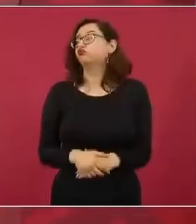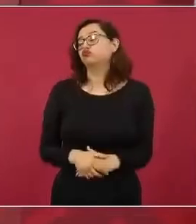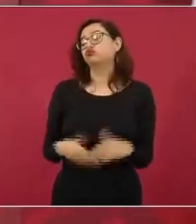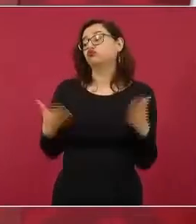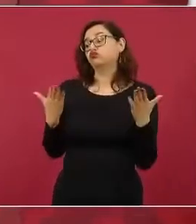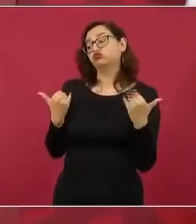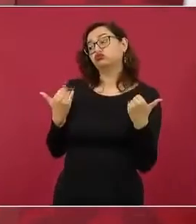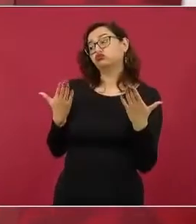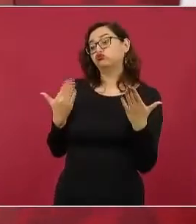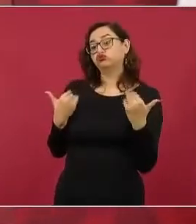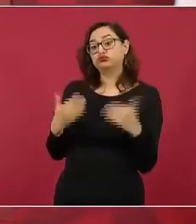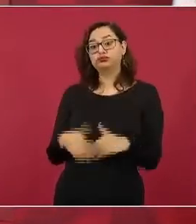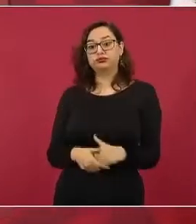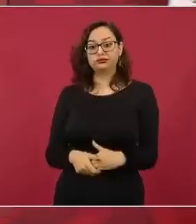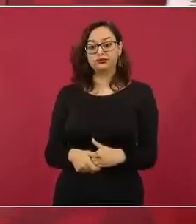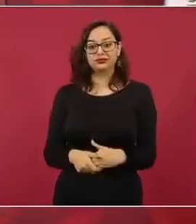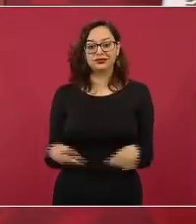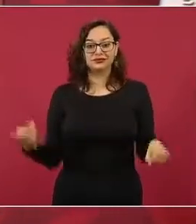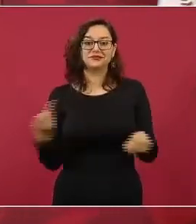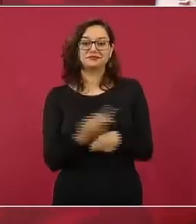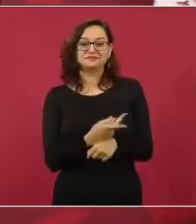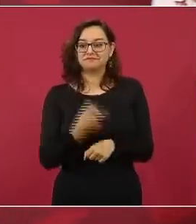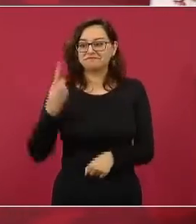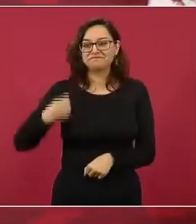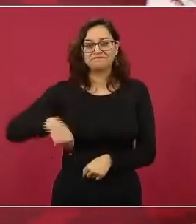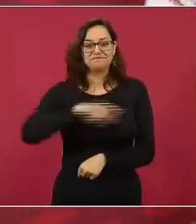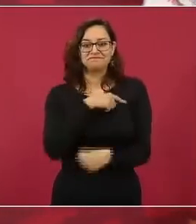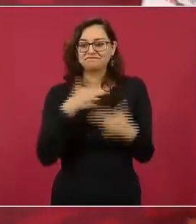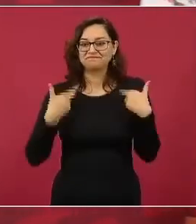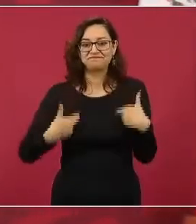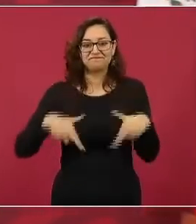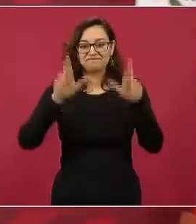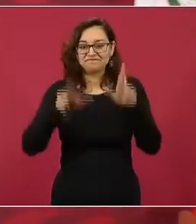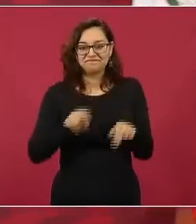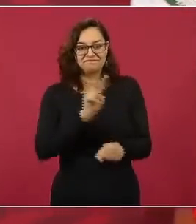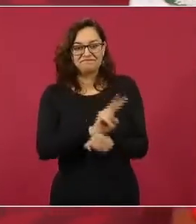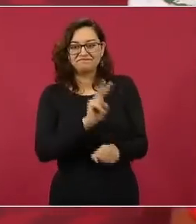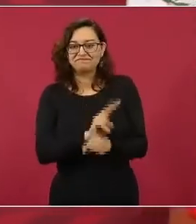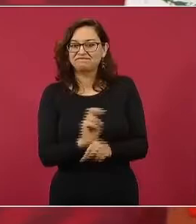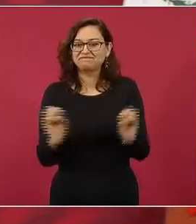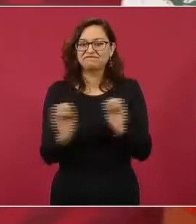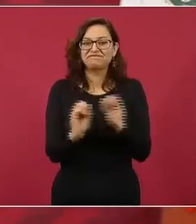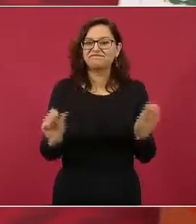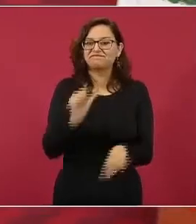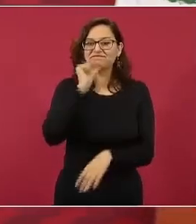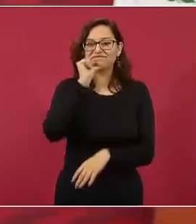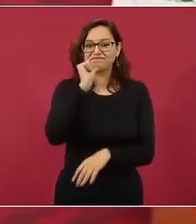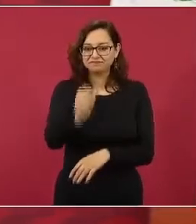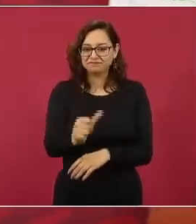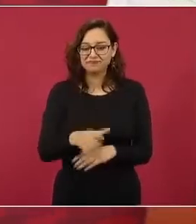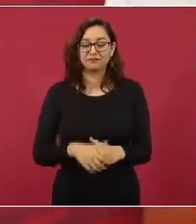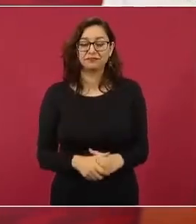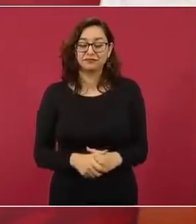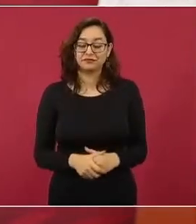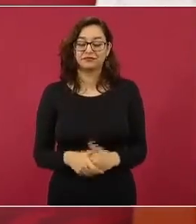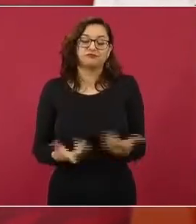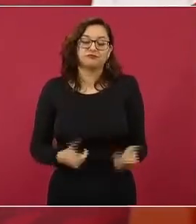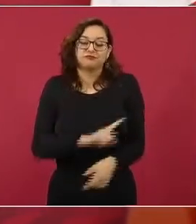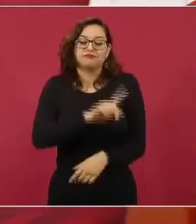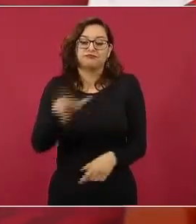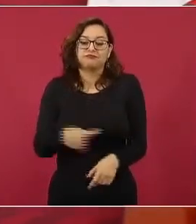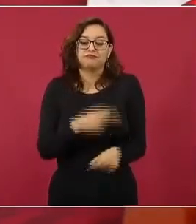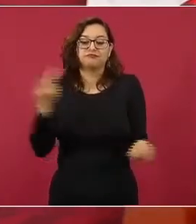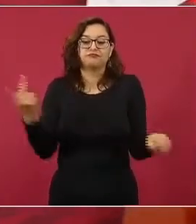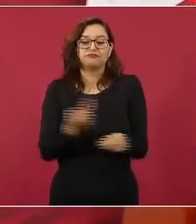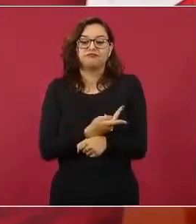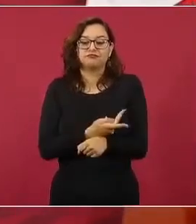Y la carta de residencia, de que ahí vivía uno, la tenía que